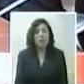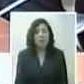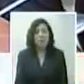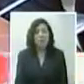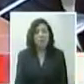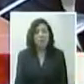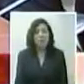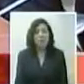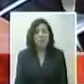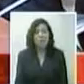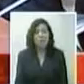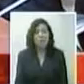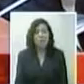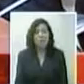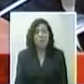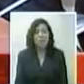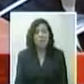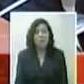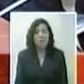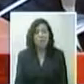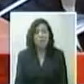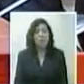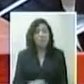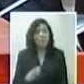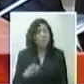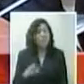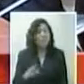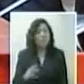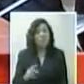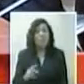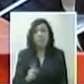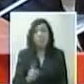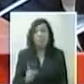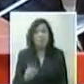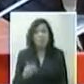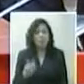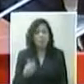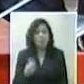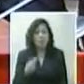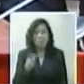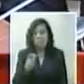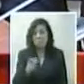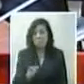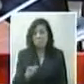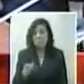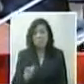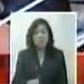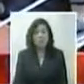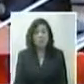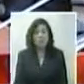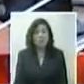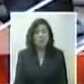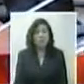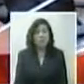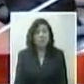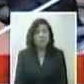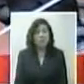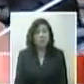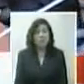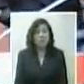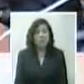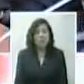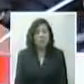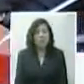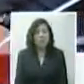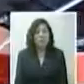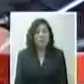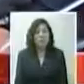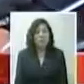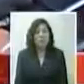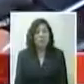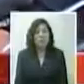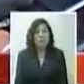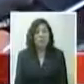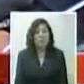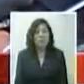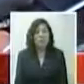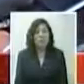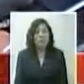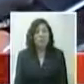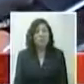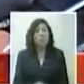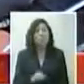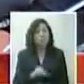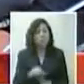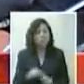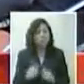el acá el sepro no tenía que no tenía personal porque el ejército normalmente hay una